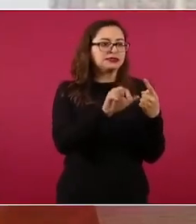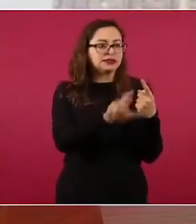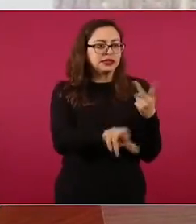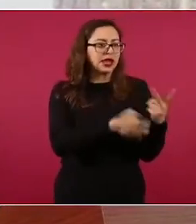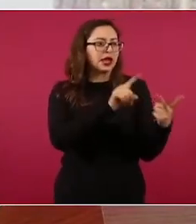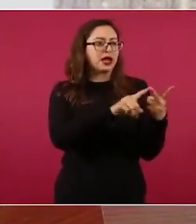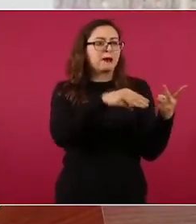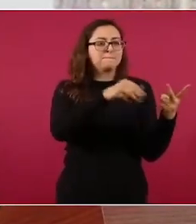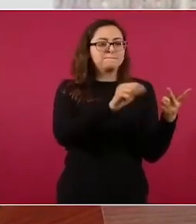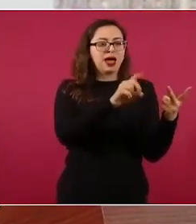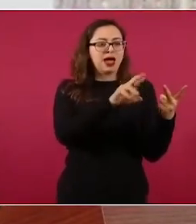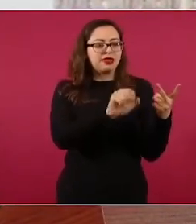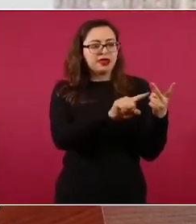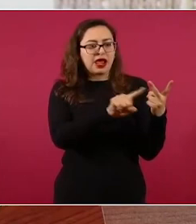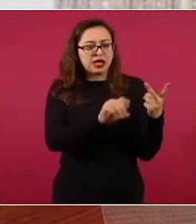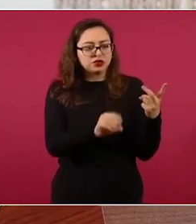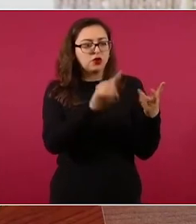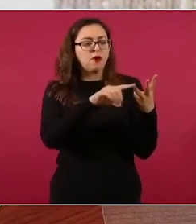Vicente Fox